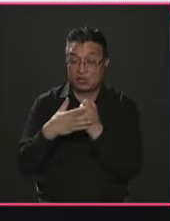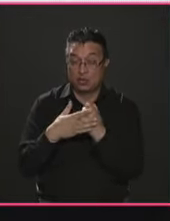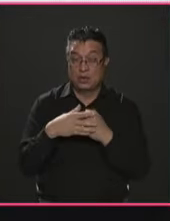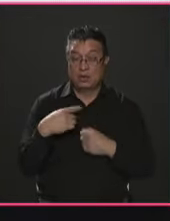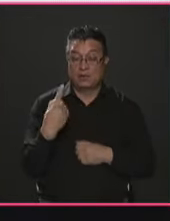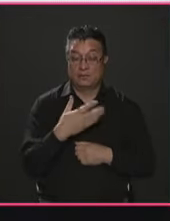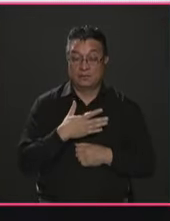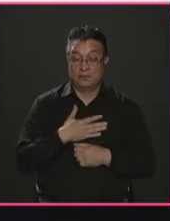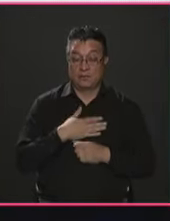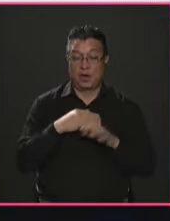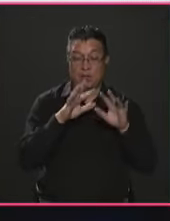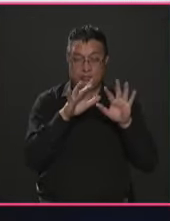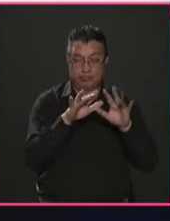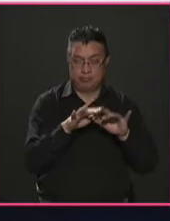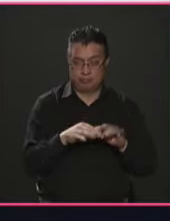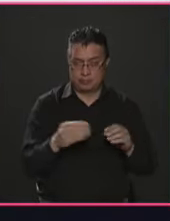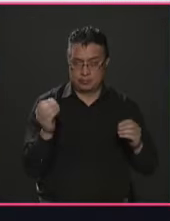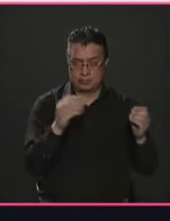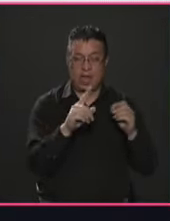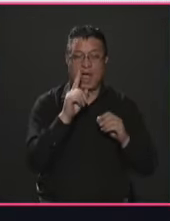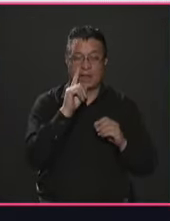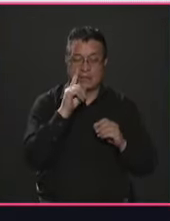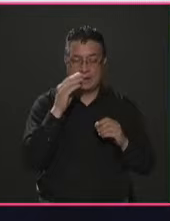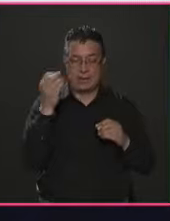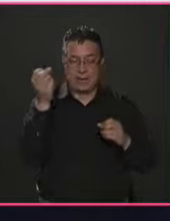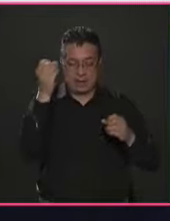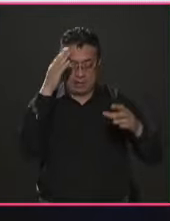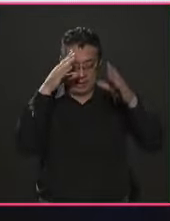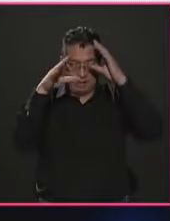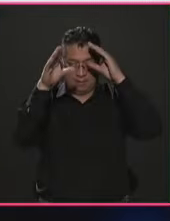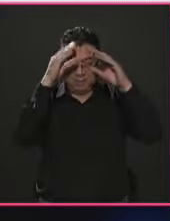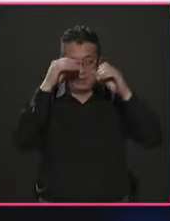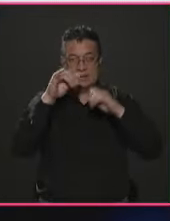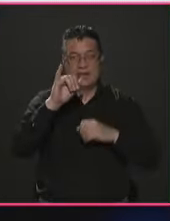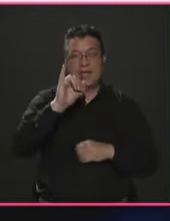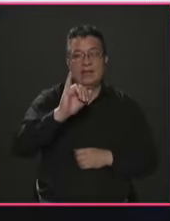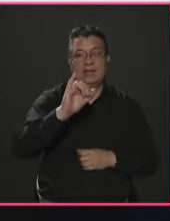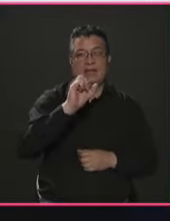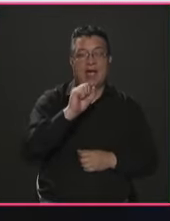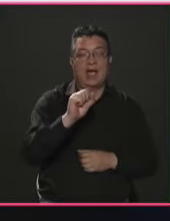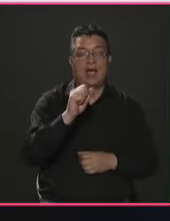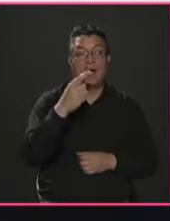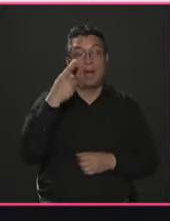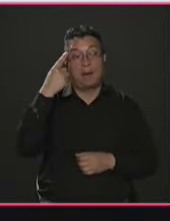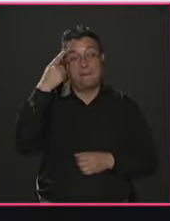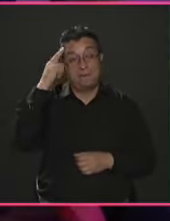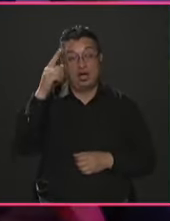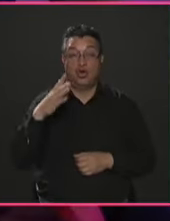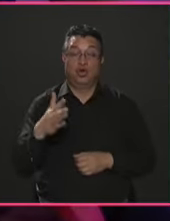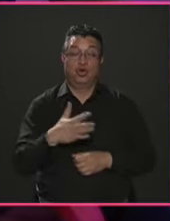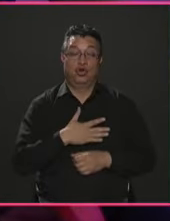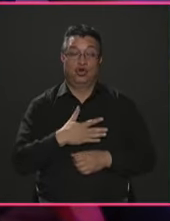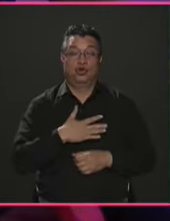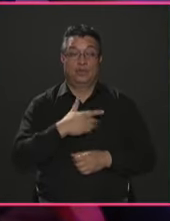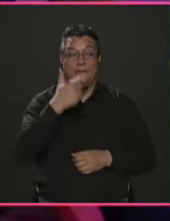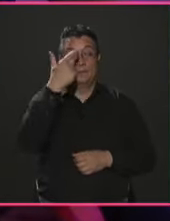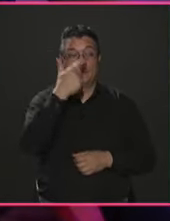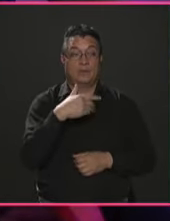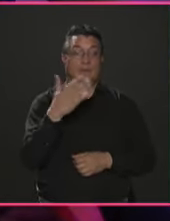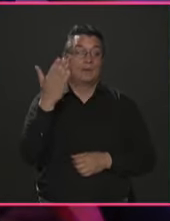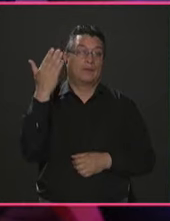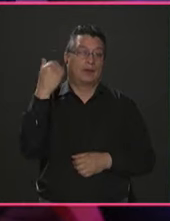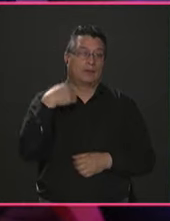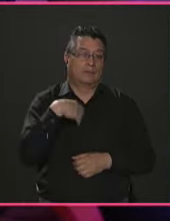en la programación tiene experiencia en la Inteligencia artificial pero yo como soy de de los años